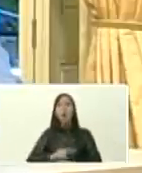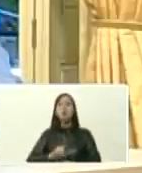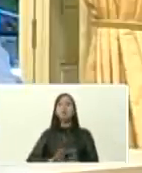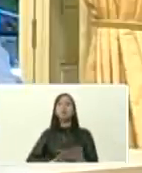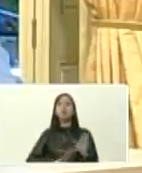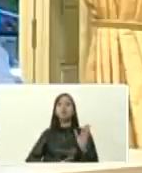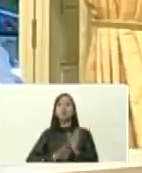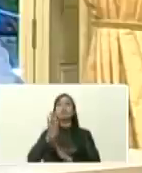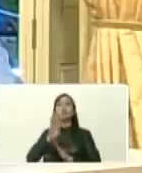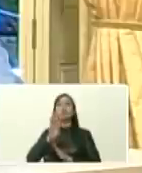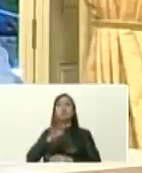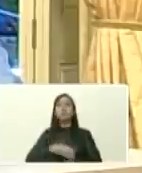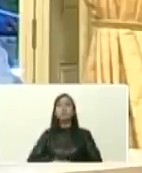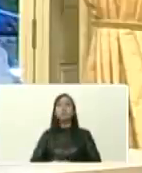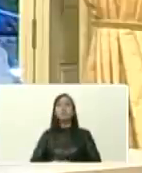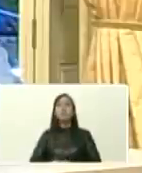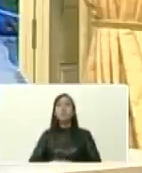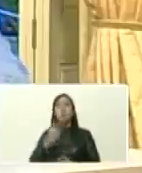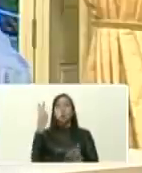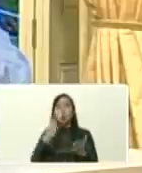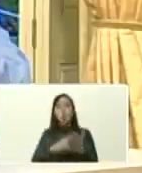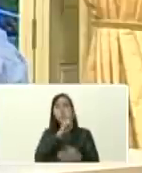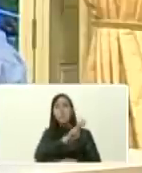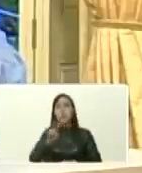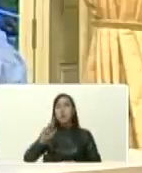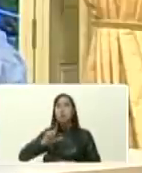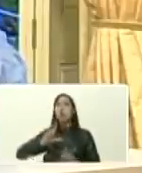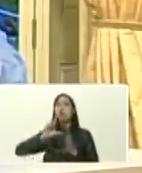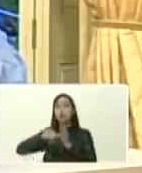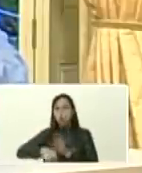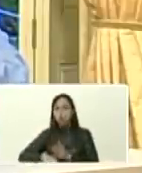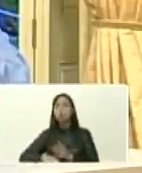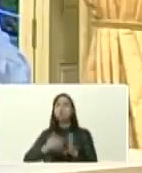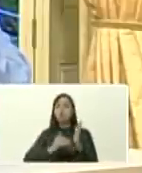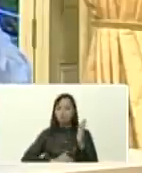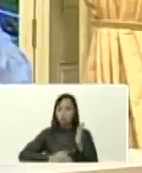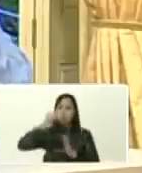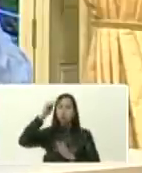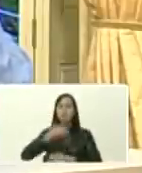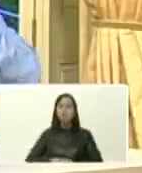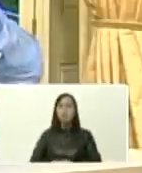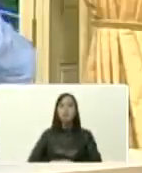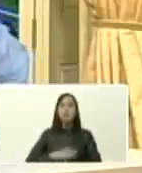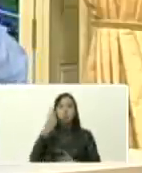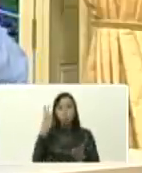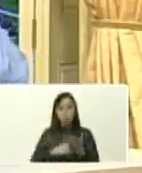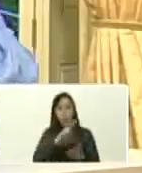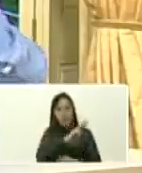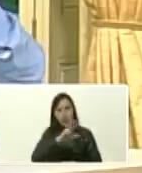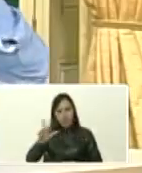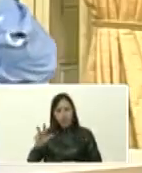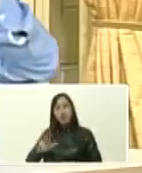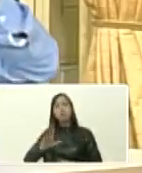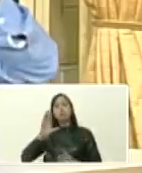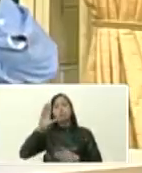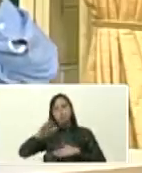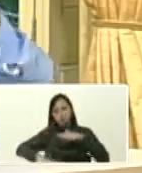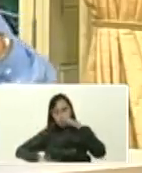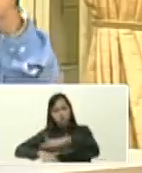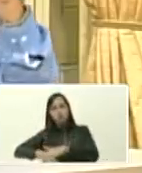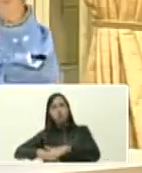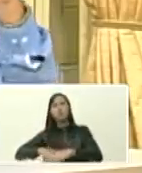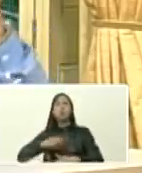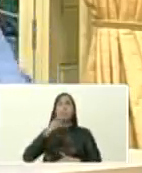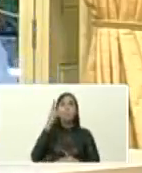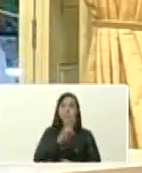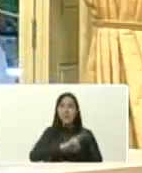crecimos. Año 2022, otro paso de crecimiento. Año 2023, otro paso. Año